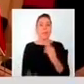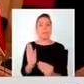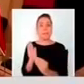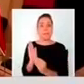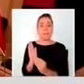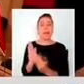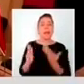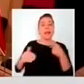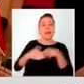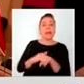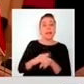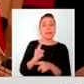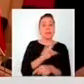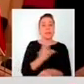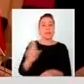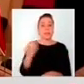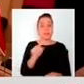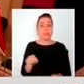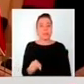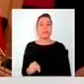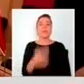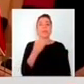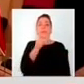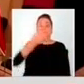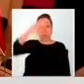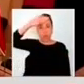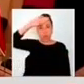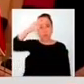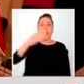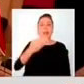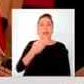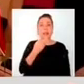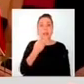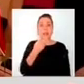Unión Soviética y de Cuba, la intervención y el rol que tuvo...